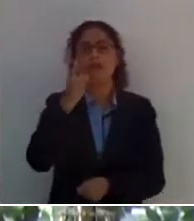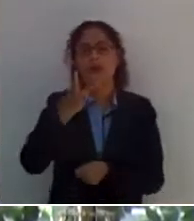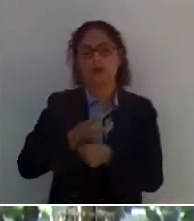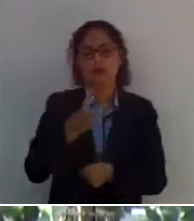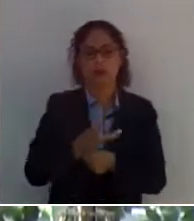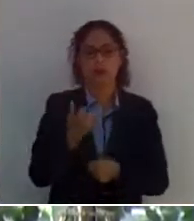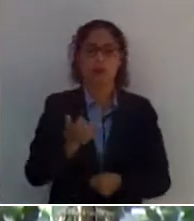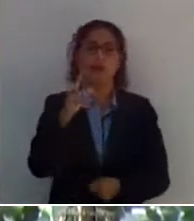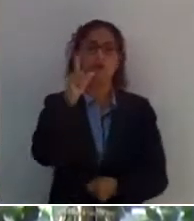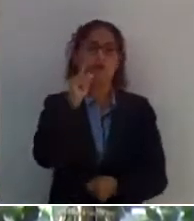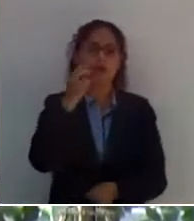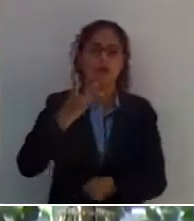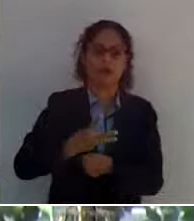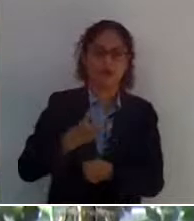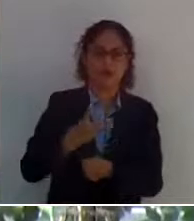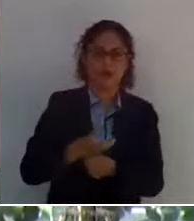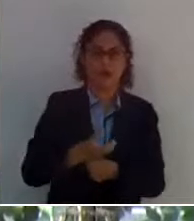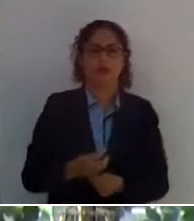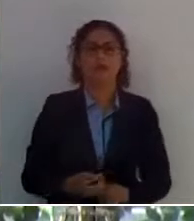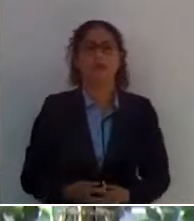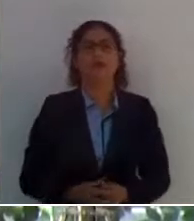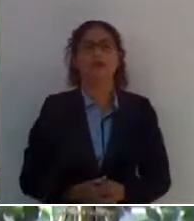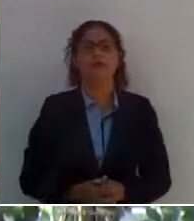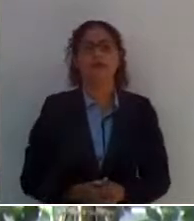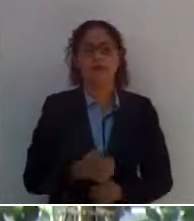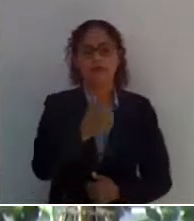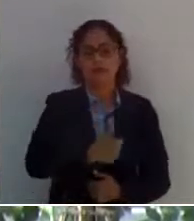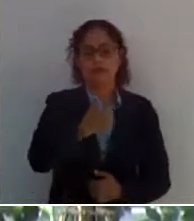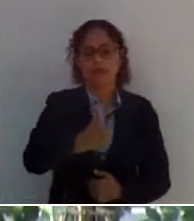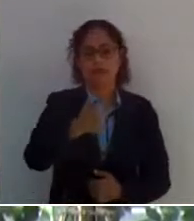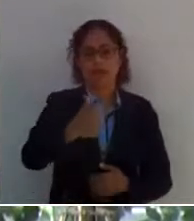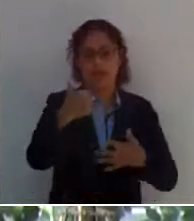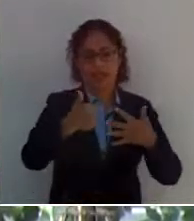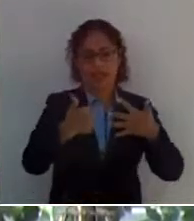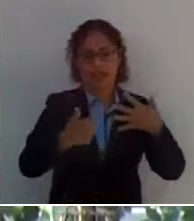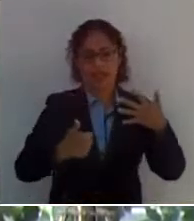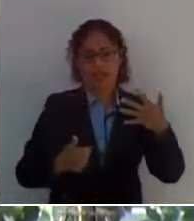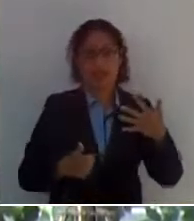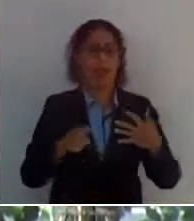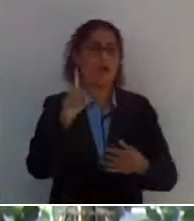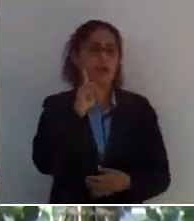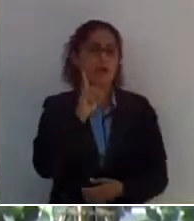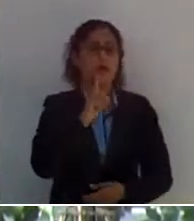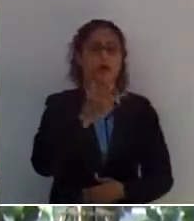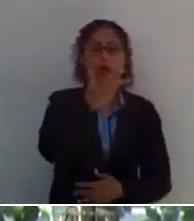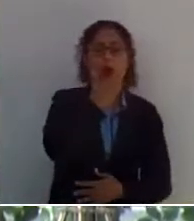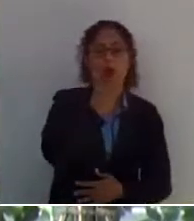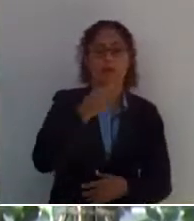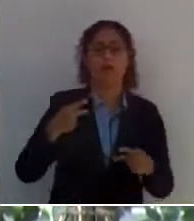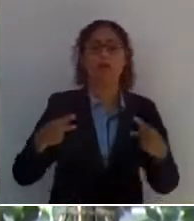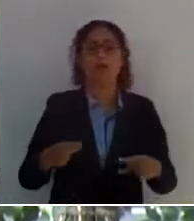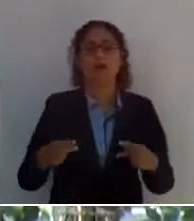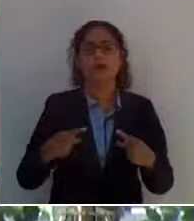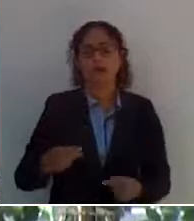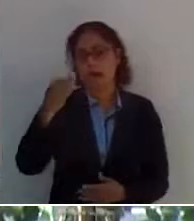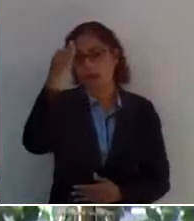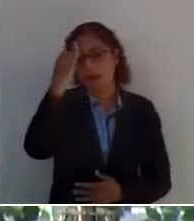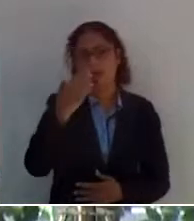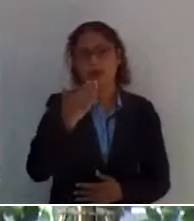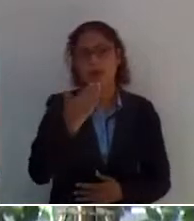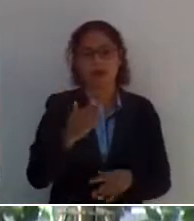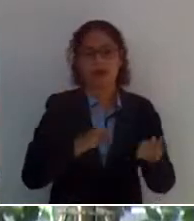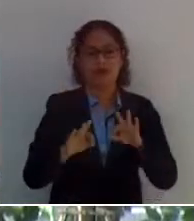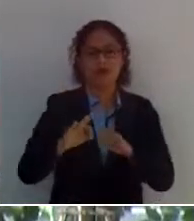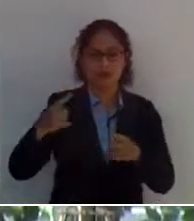y policía tercero. Cada una de las destacadas mujeres y hombres en tiempo y forma efectuaron